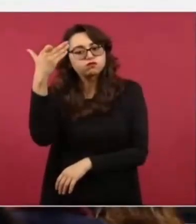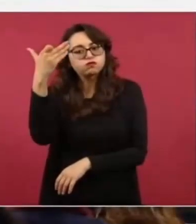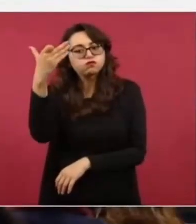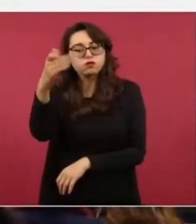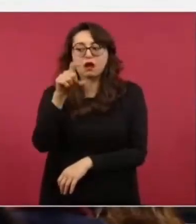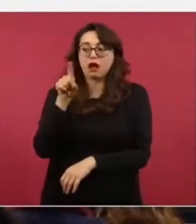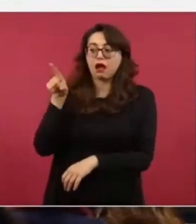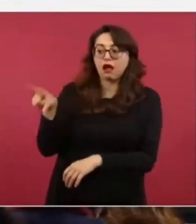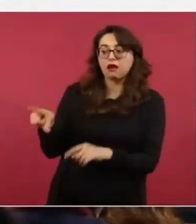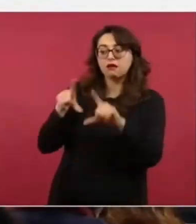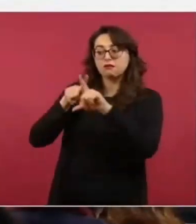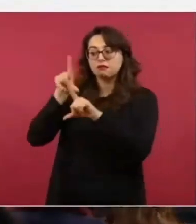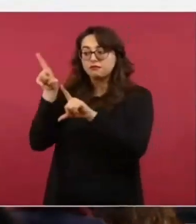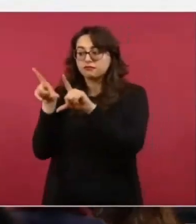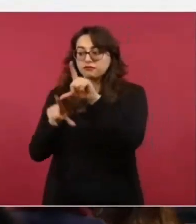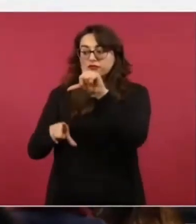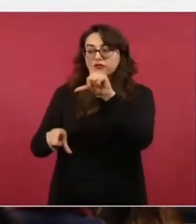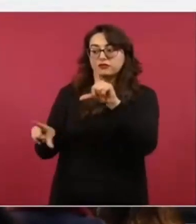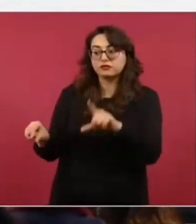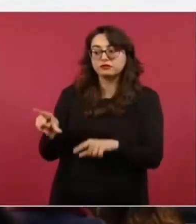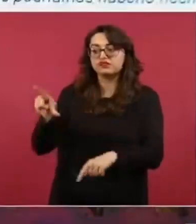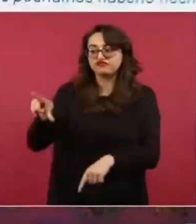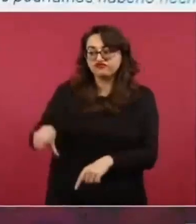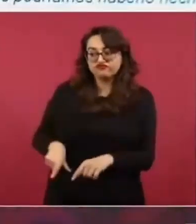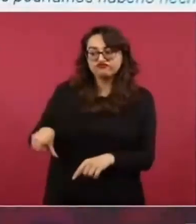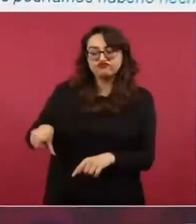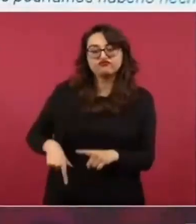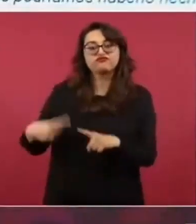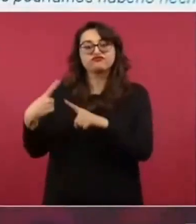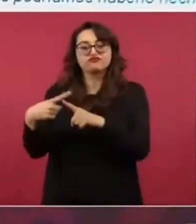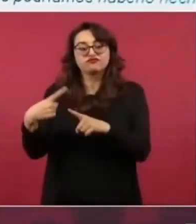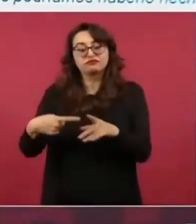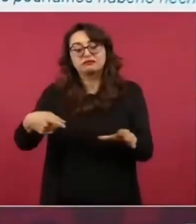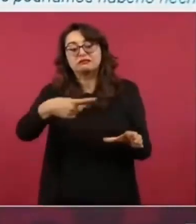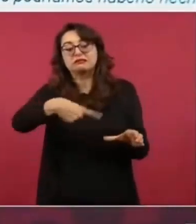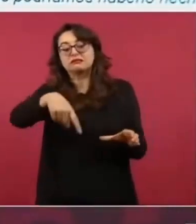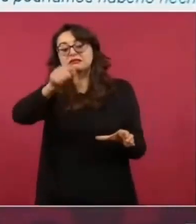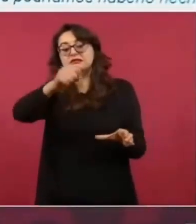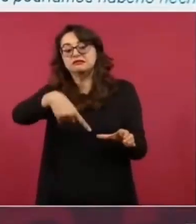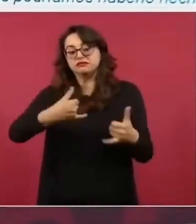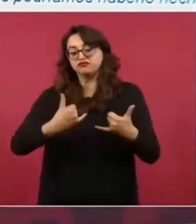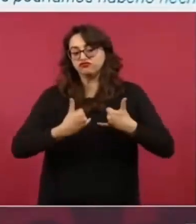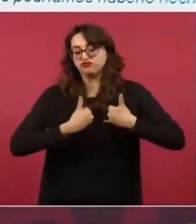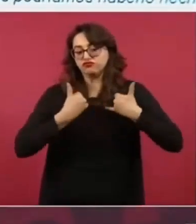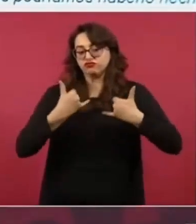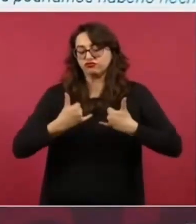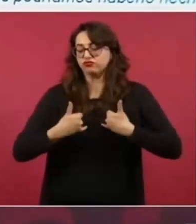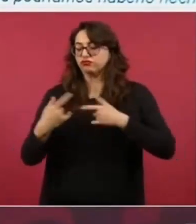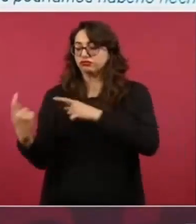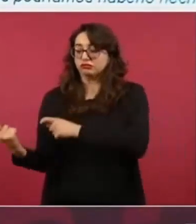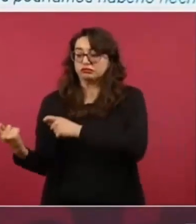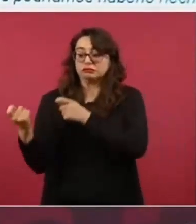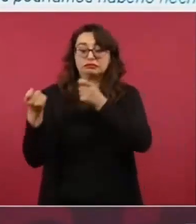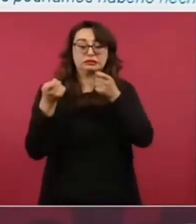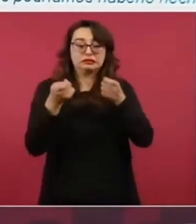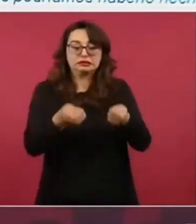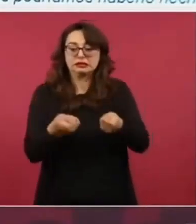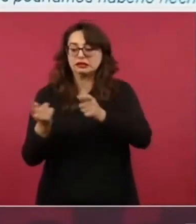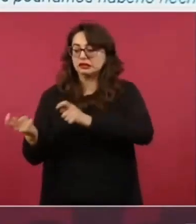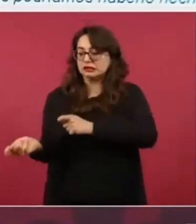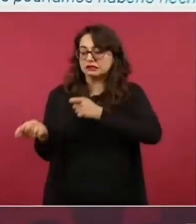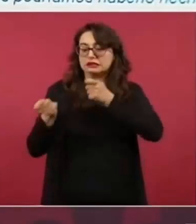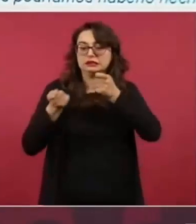tiempo esos jóvenes llegarán a ocupar cargos importantes y eventualmente